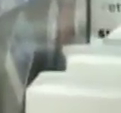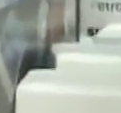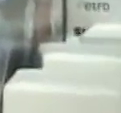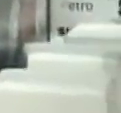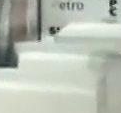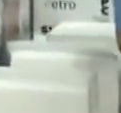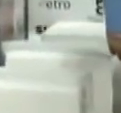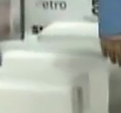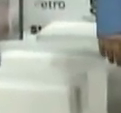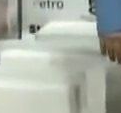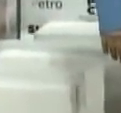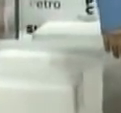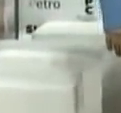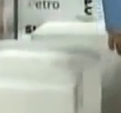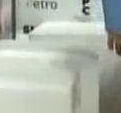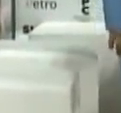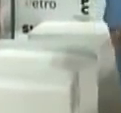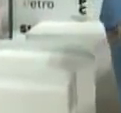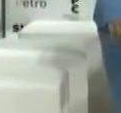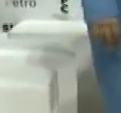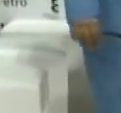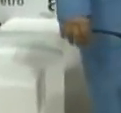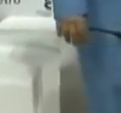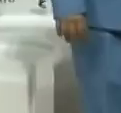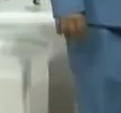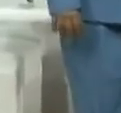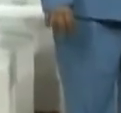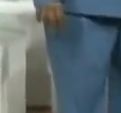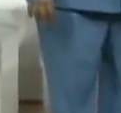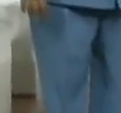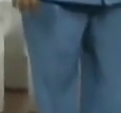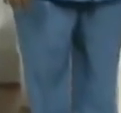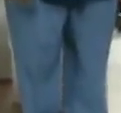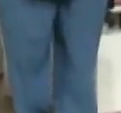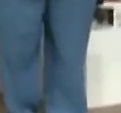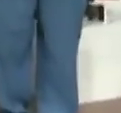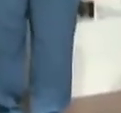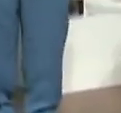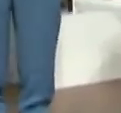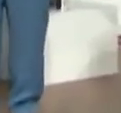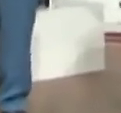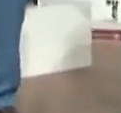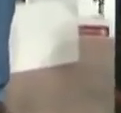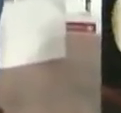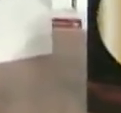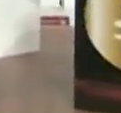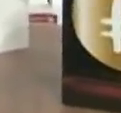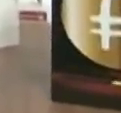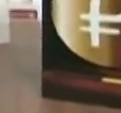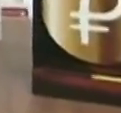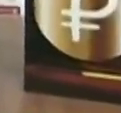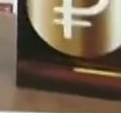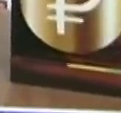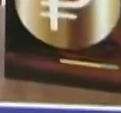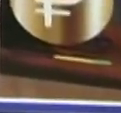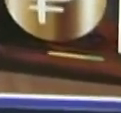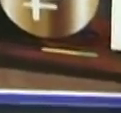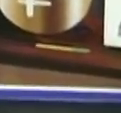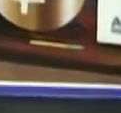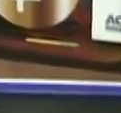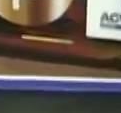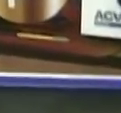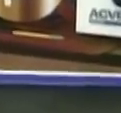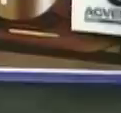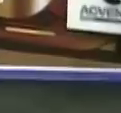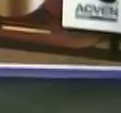están del sector público, del sector privado, del sector mixto, ¿no? Esta es